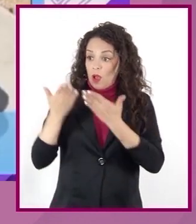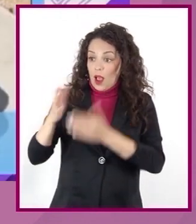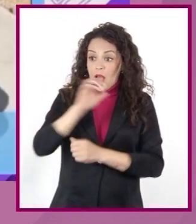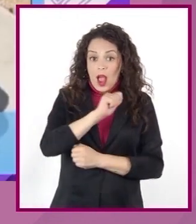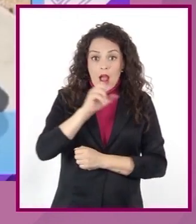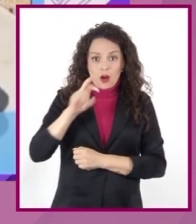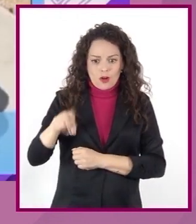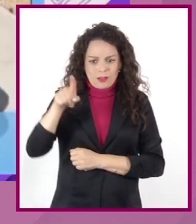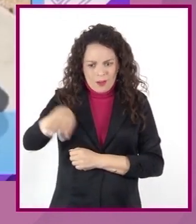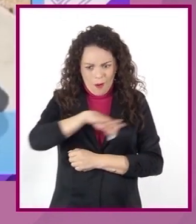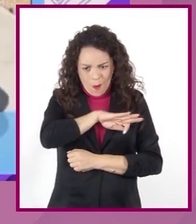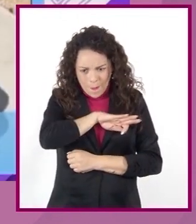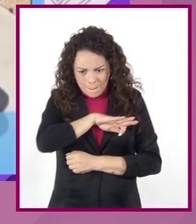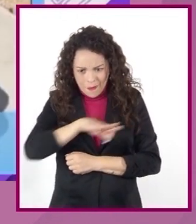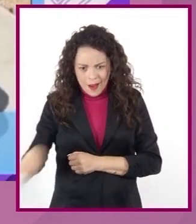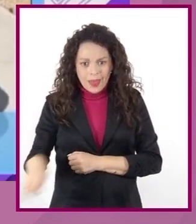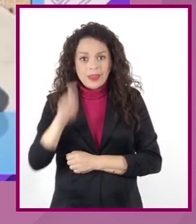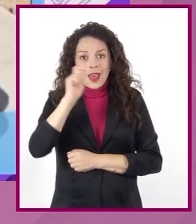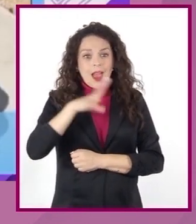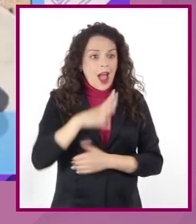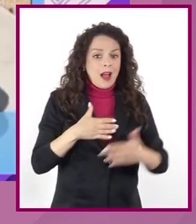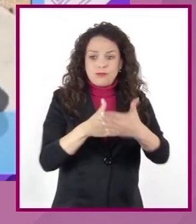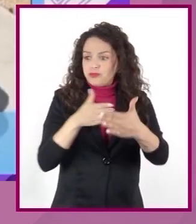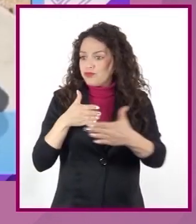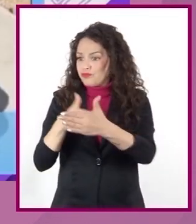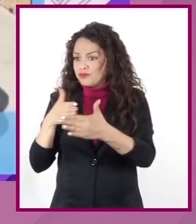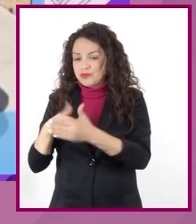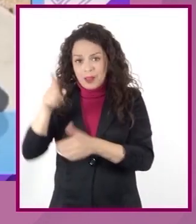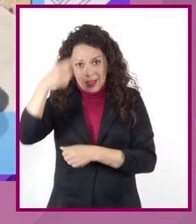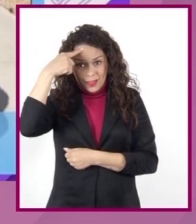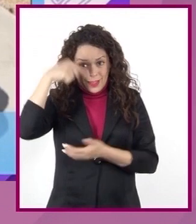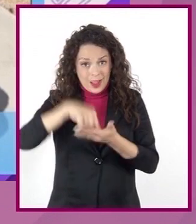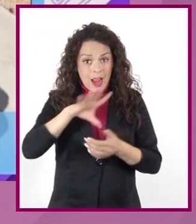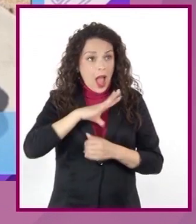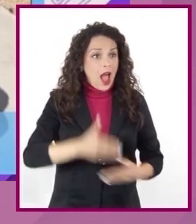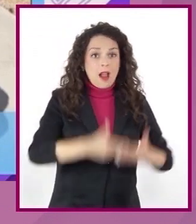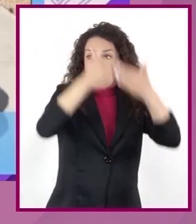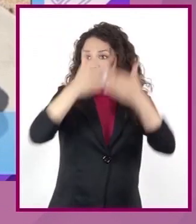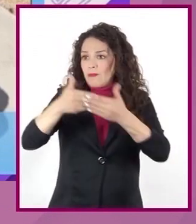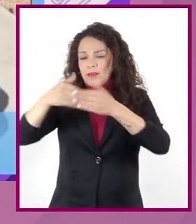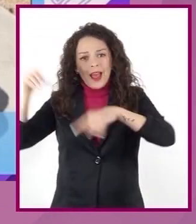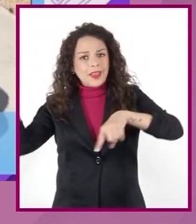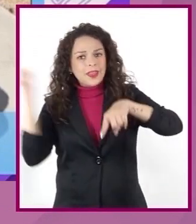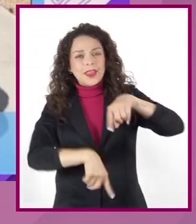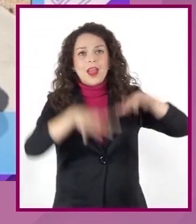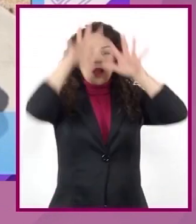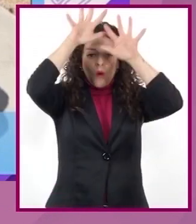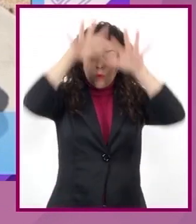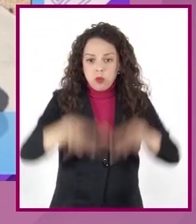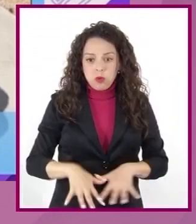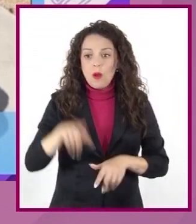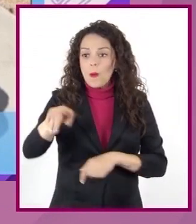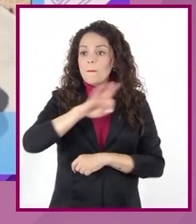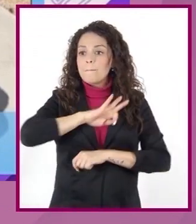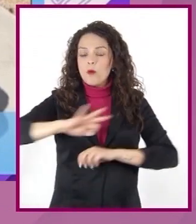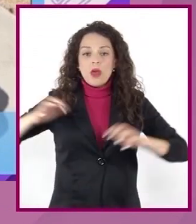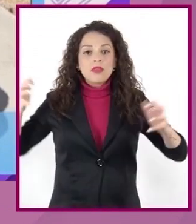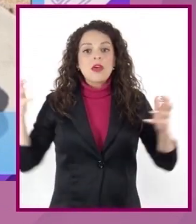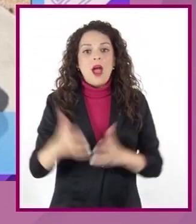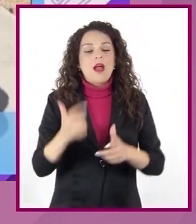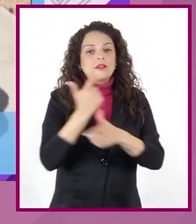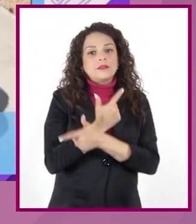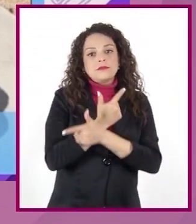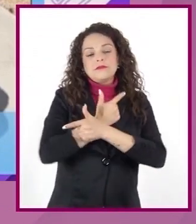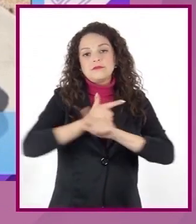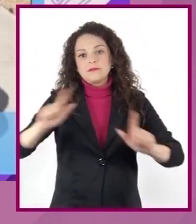romper las barreras que se encuentran en su entorno y ejercer su derecho de libertad con autonomía, haciendo